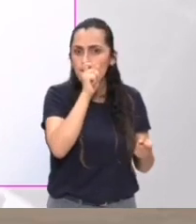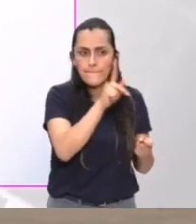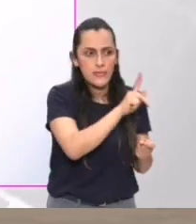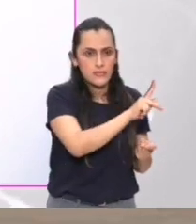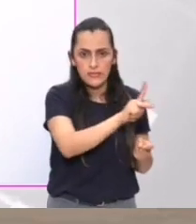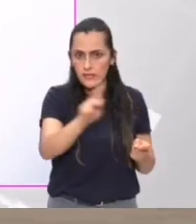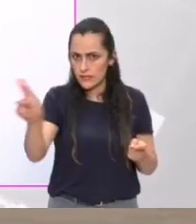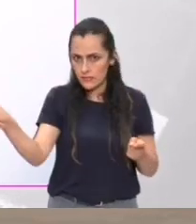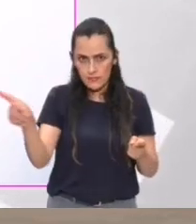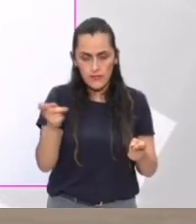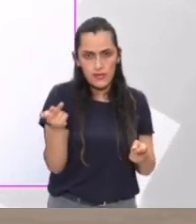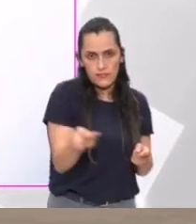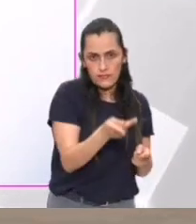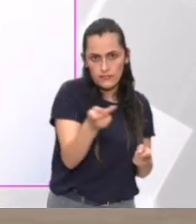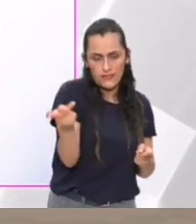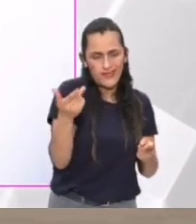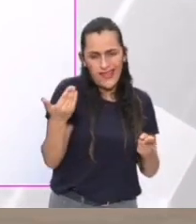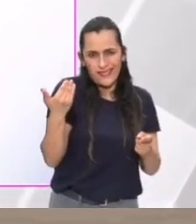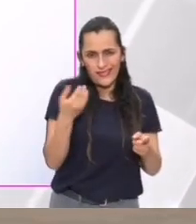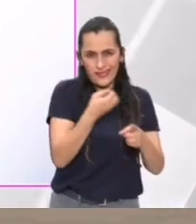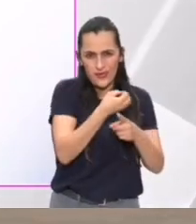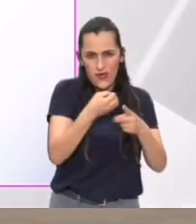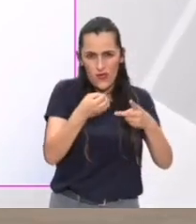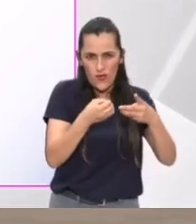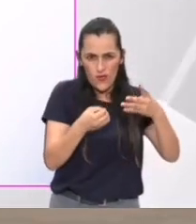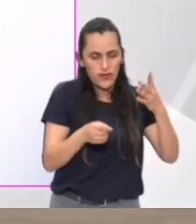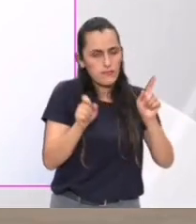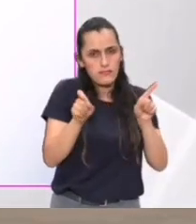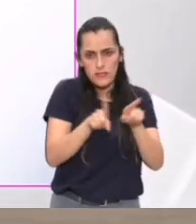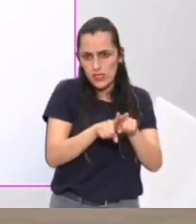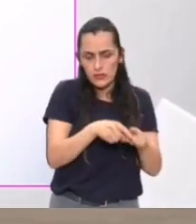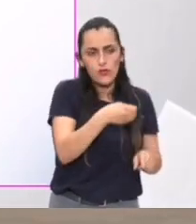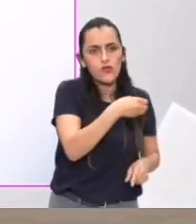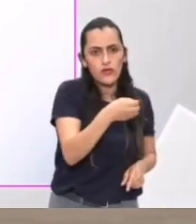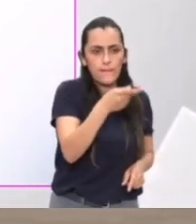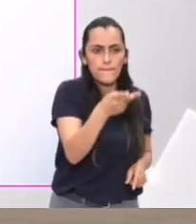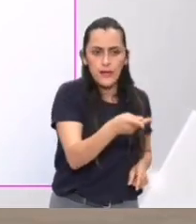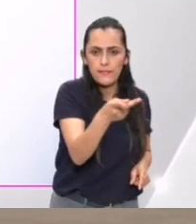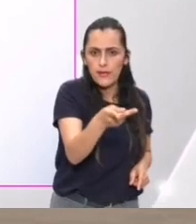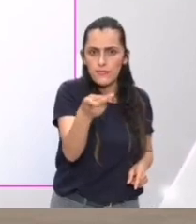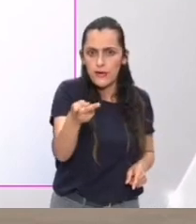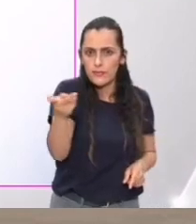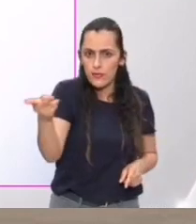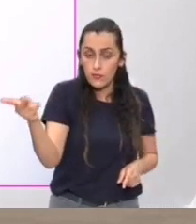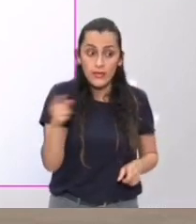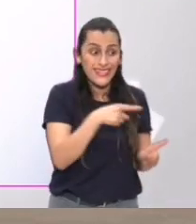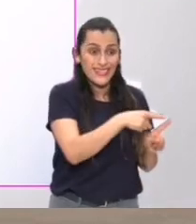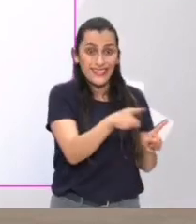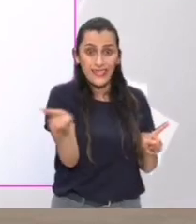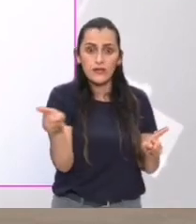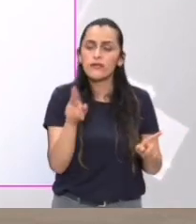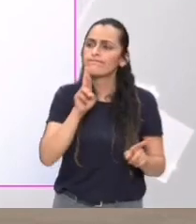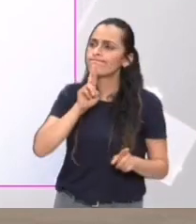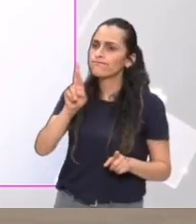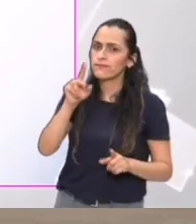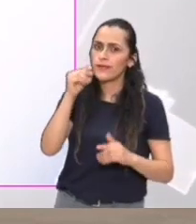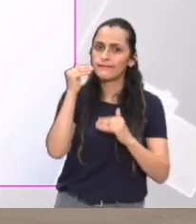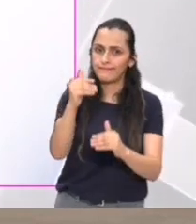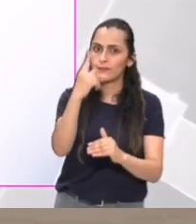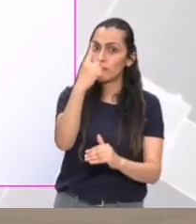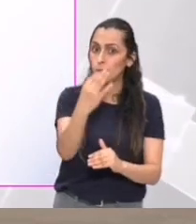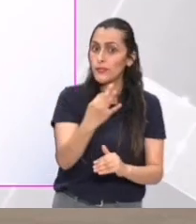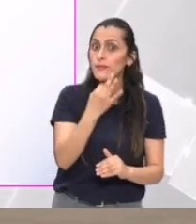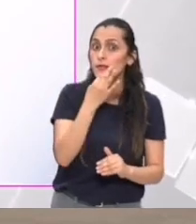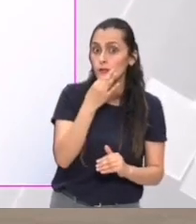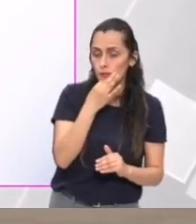políticos conforme al orden previamente establecido. Las y los participantes tendrán hasta un minuto para responder la pregunta inicial